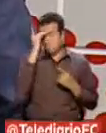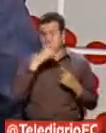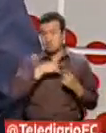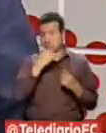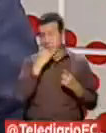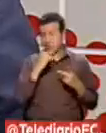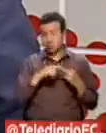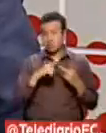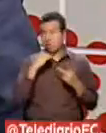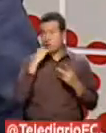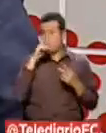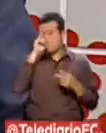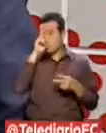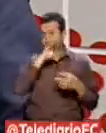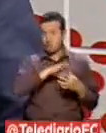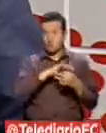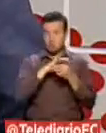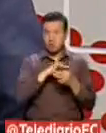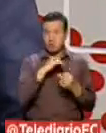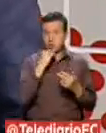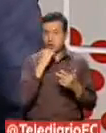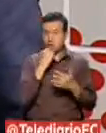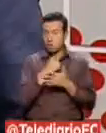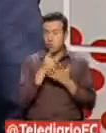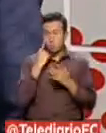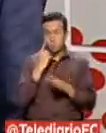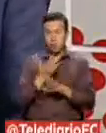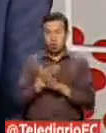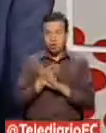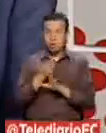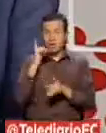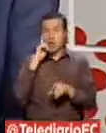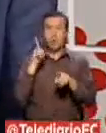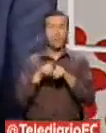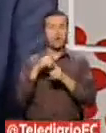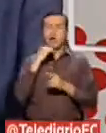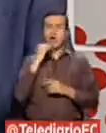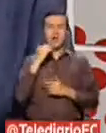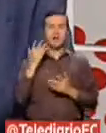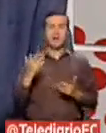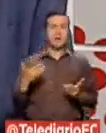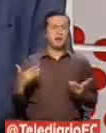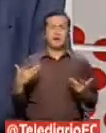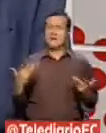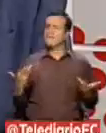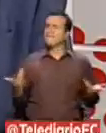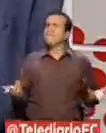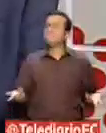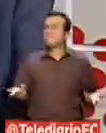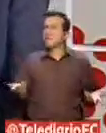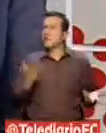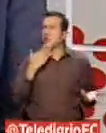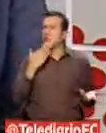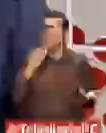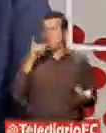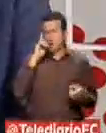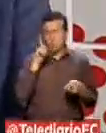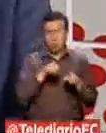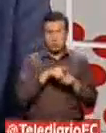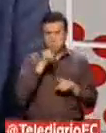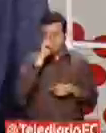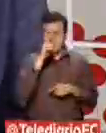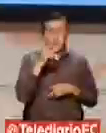¿Definitivamente está coludido? ¿Esto es demostración de un acuerdo político tras bambalinas? ¿Qué